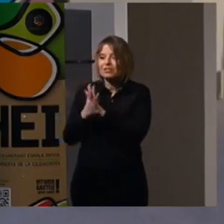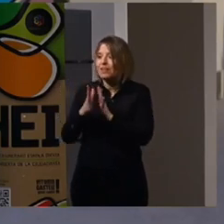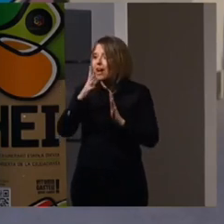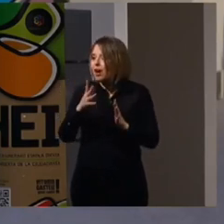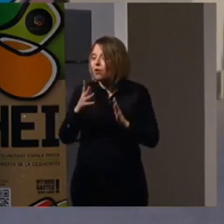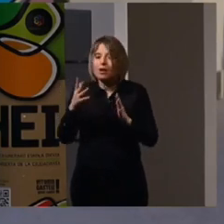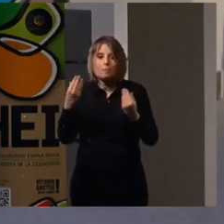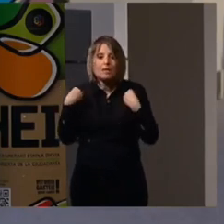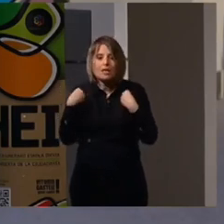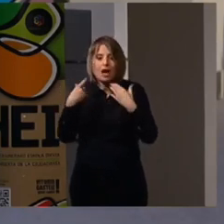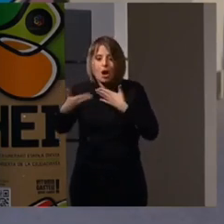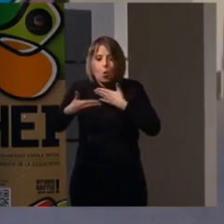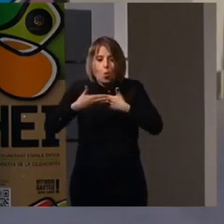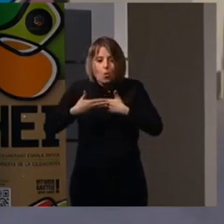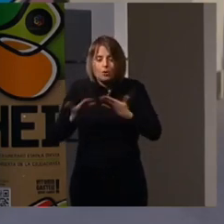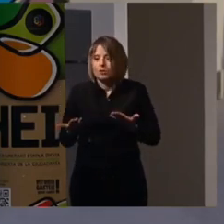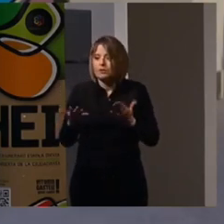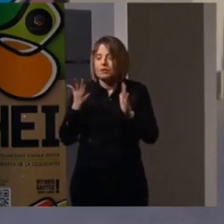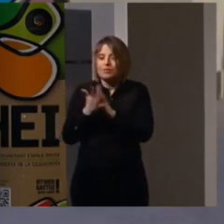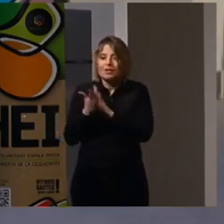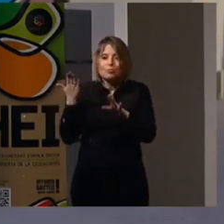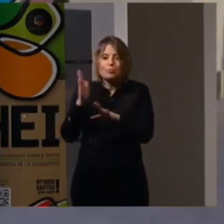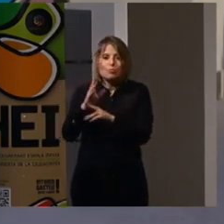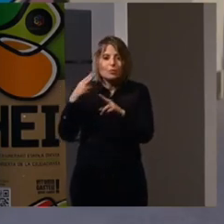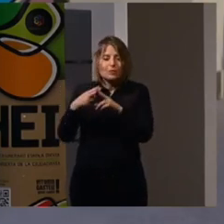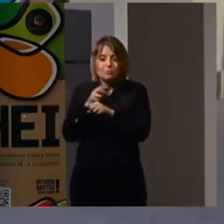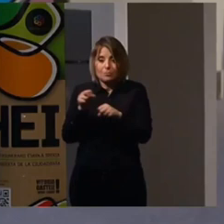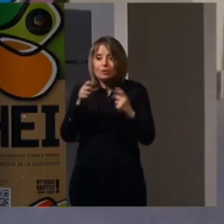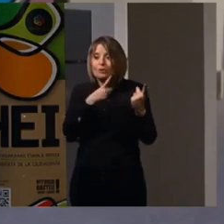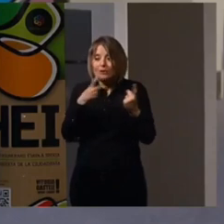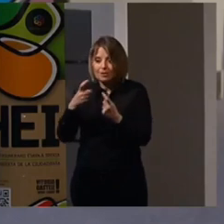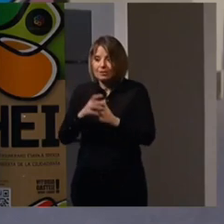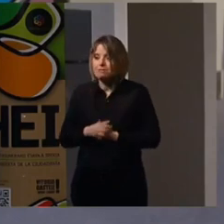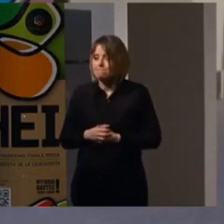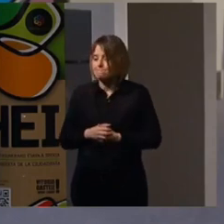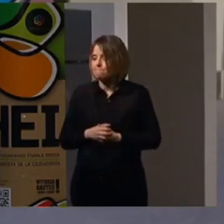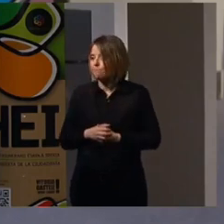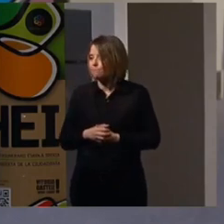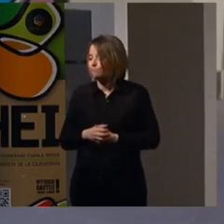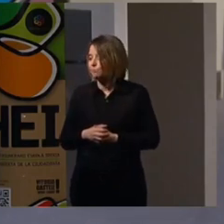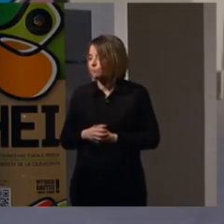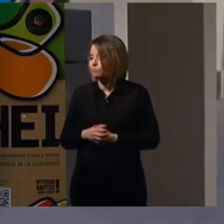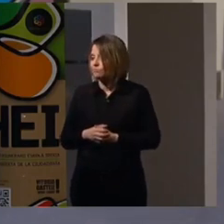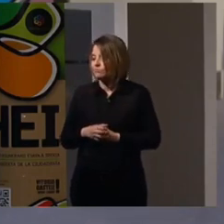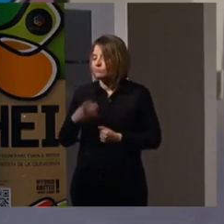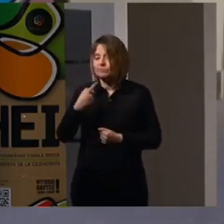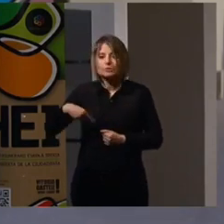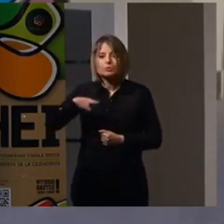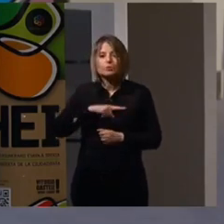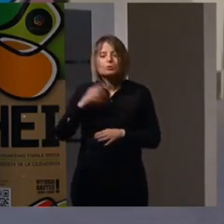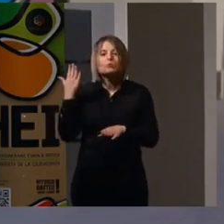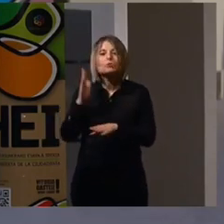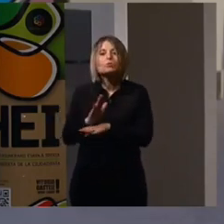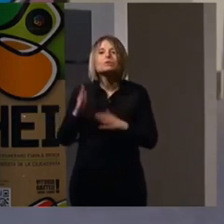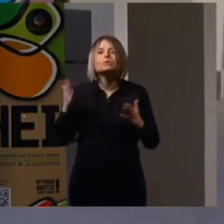de vivimos tan en un corto plazo que es implanteable una política así, pero es que sería necesaria una política así. Ahora bien, nosotros lo que planteamos